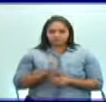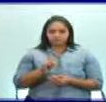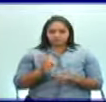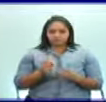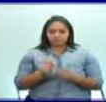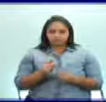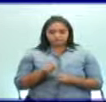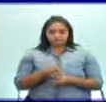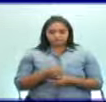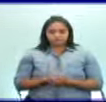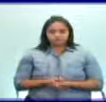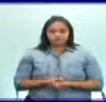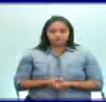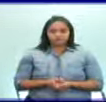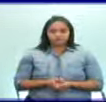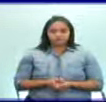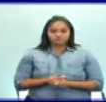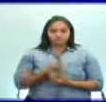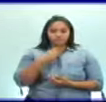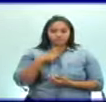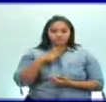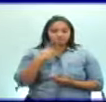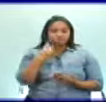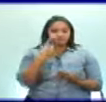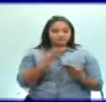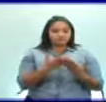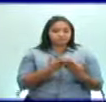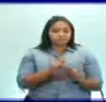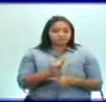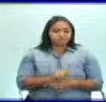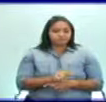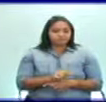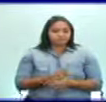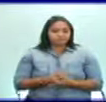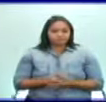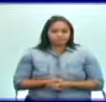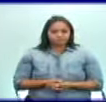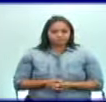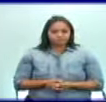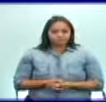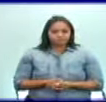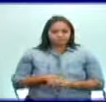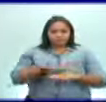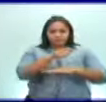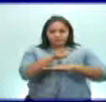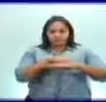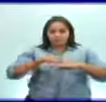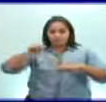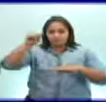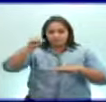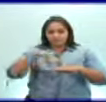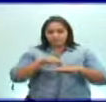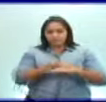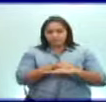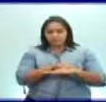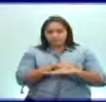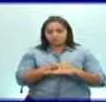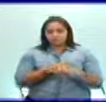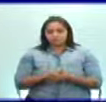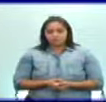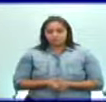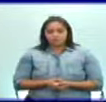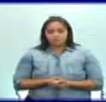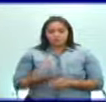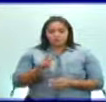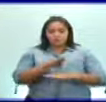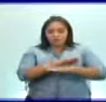importante que lo tengan pendiente. Y el desplazamiento, miren, hacia dónde se realiza, Esto es cuando la base es mayor que 1. En este